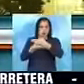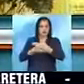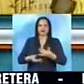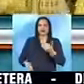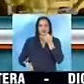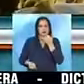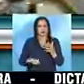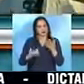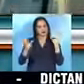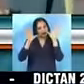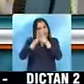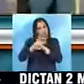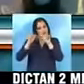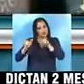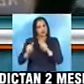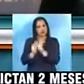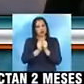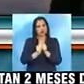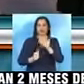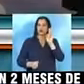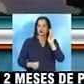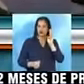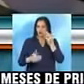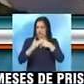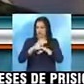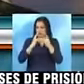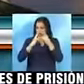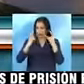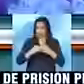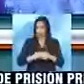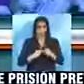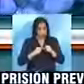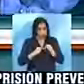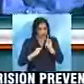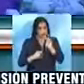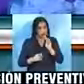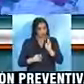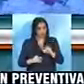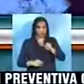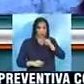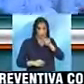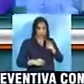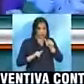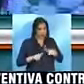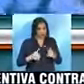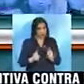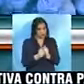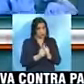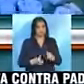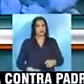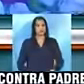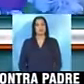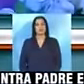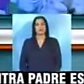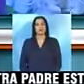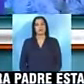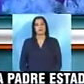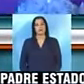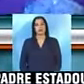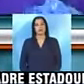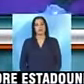pasó la noche acompañado de su esposa en esta carpa. ¿Continúa su esposa, la señora Michelle, con él?